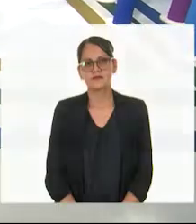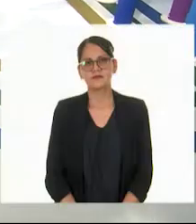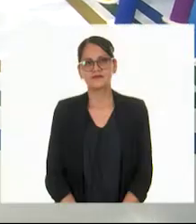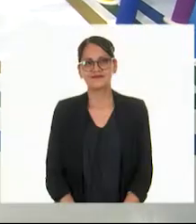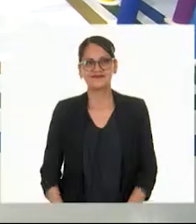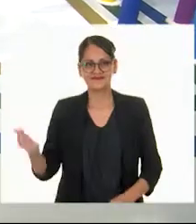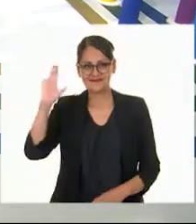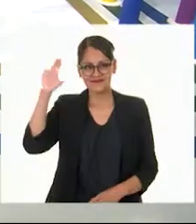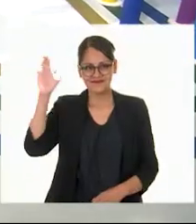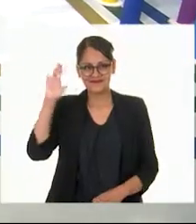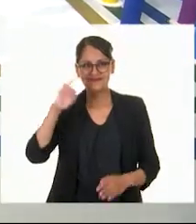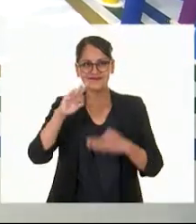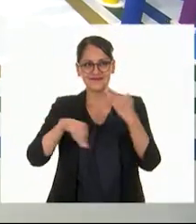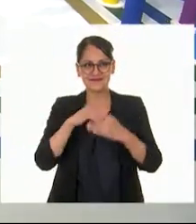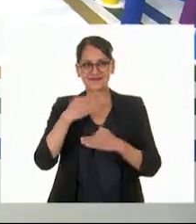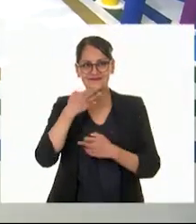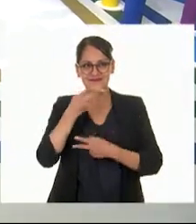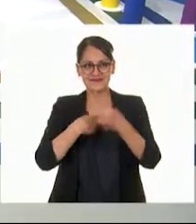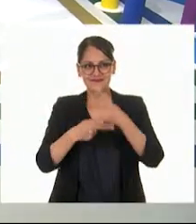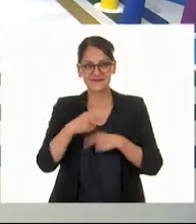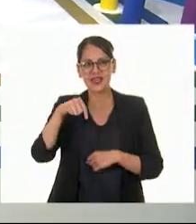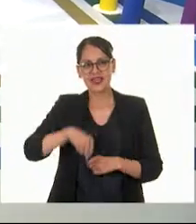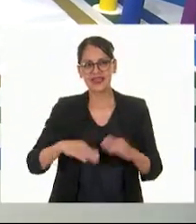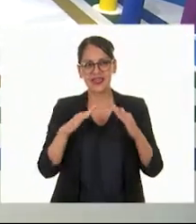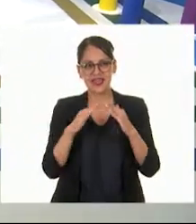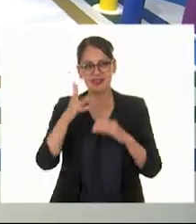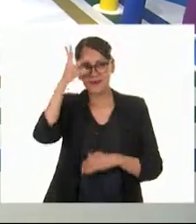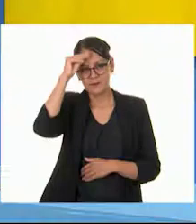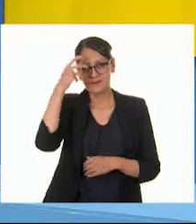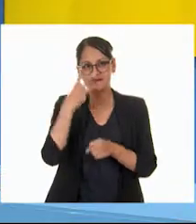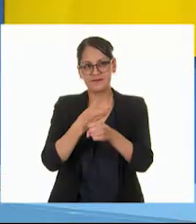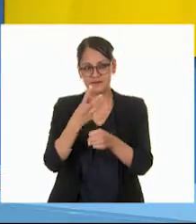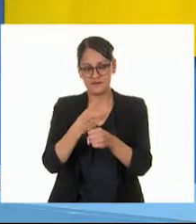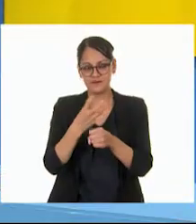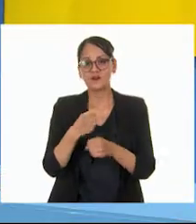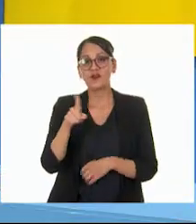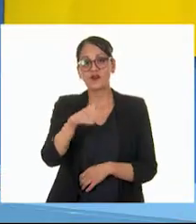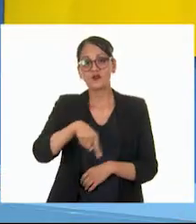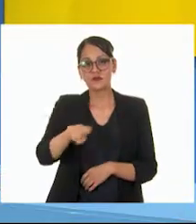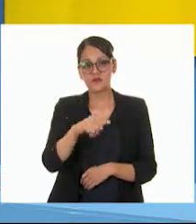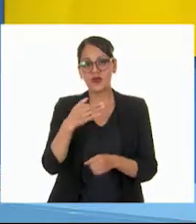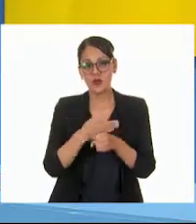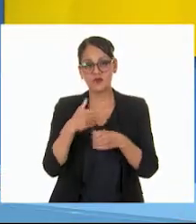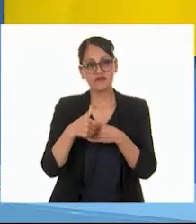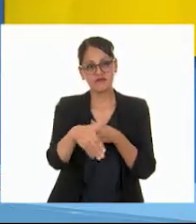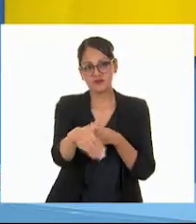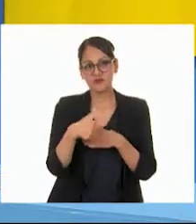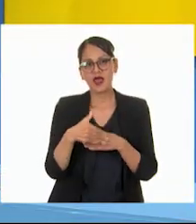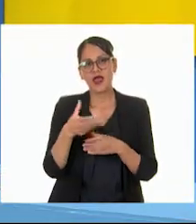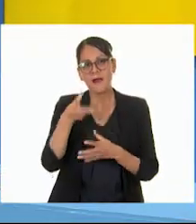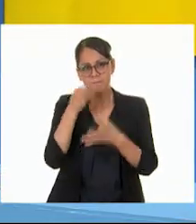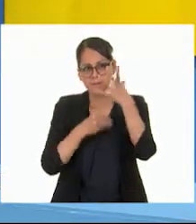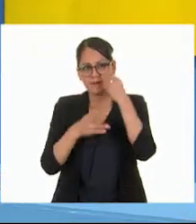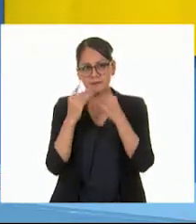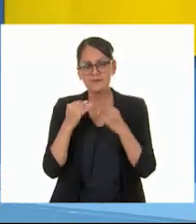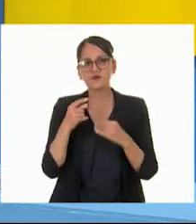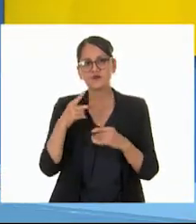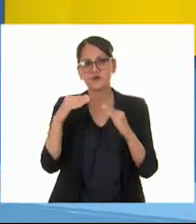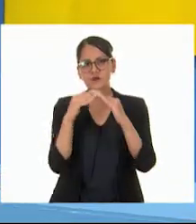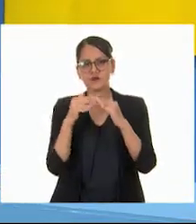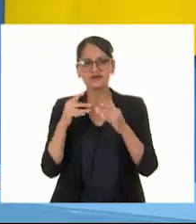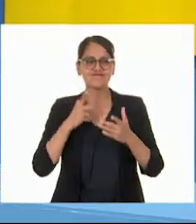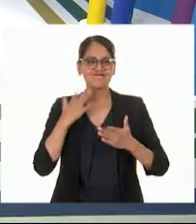Hola, hola. Les damos la bienvenida a Aprende en Casa 3, un espacio en el que vamos a poder estudiar y divertirnos desde nuestros